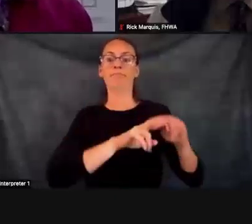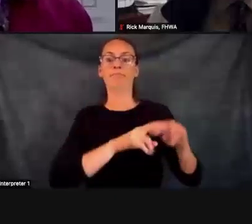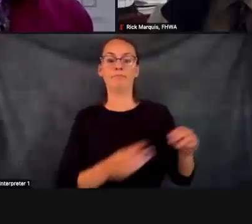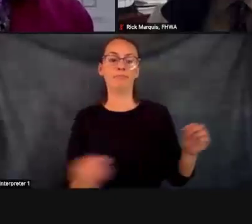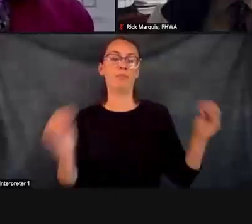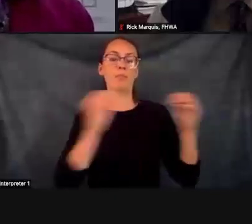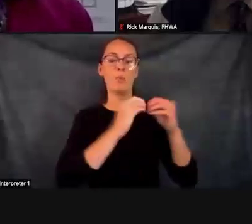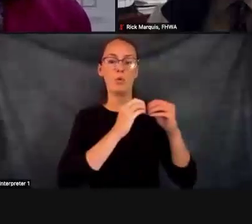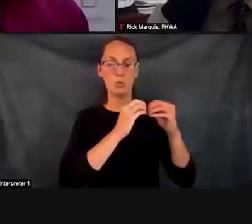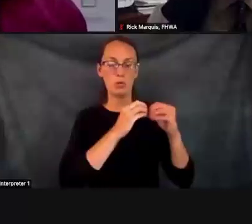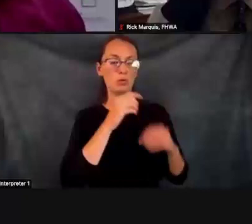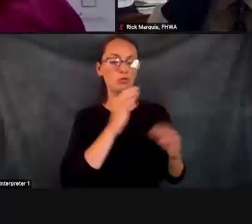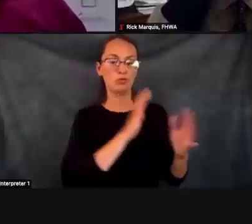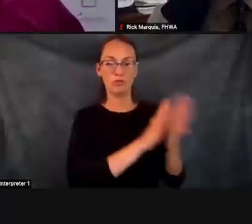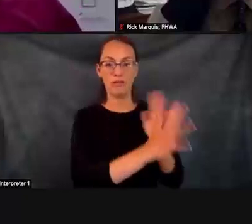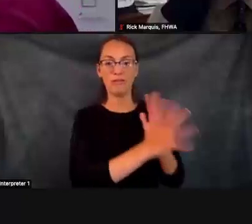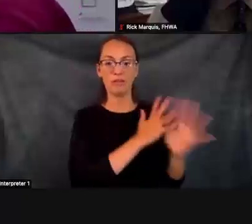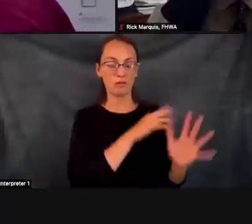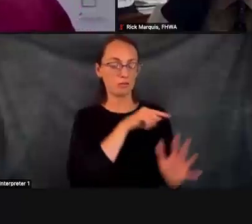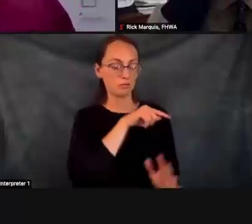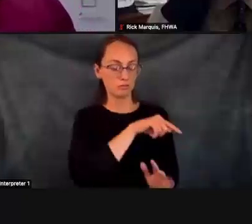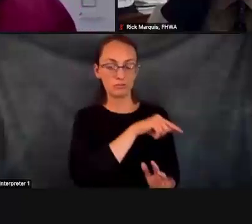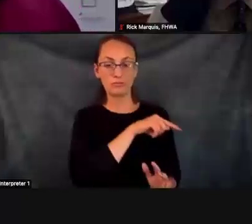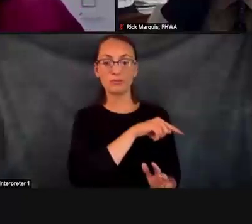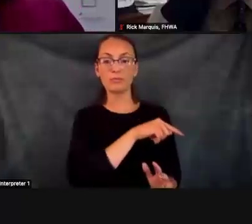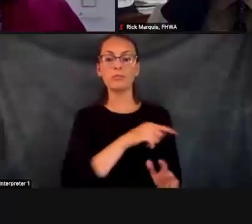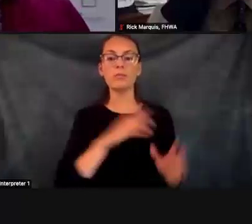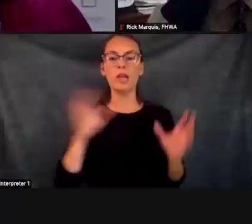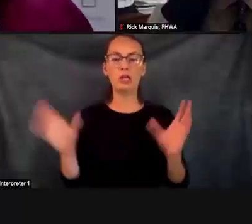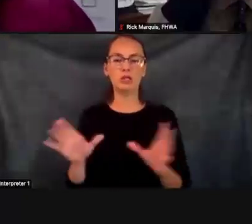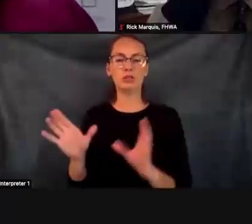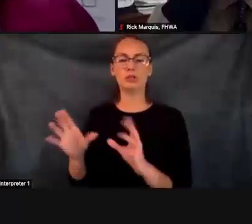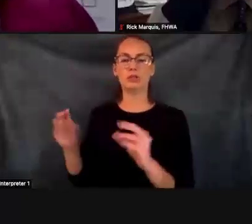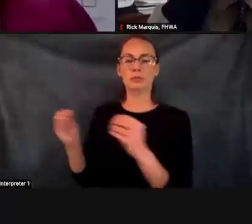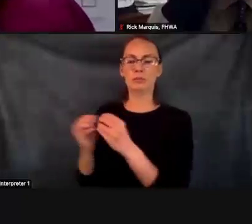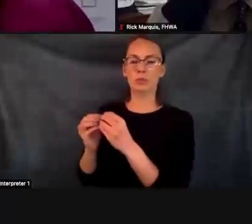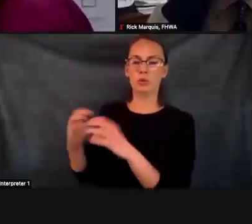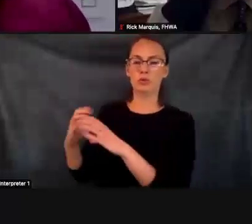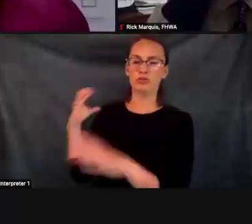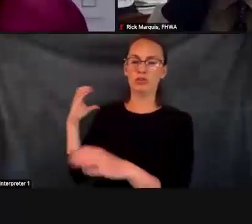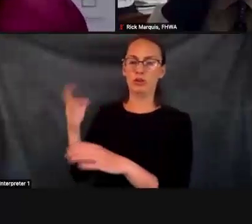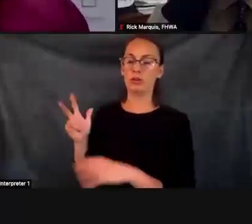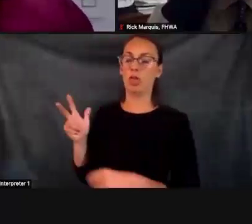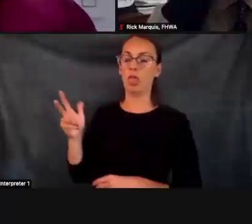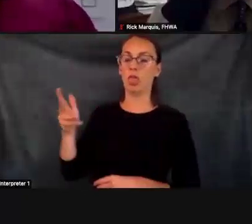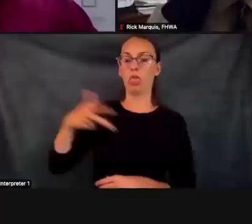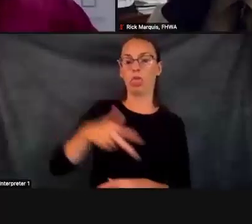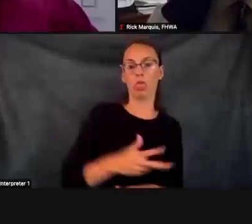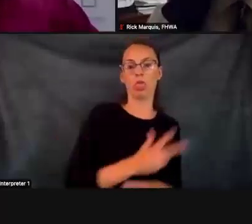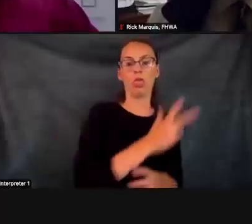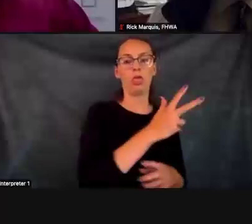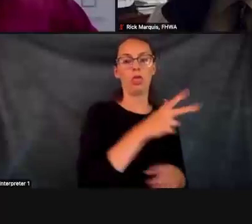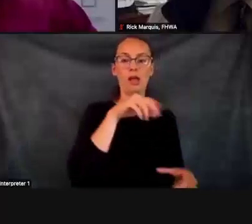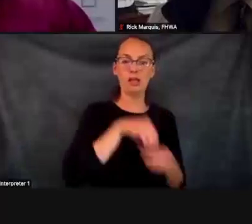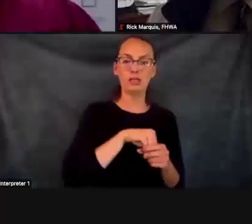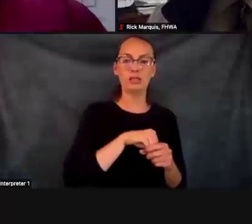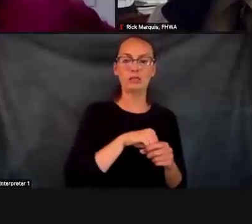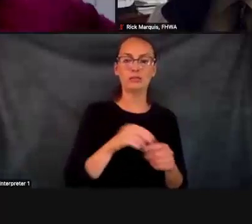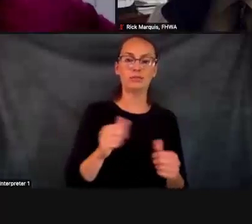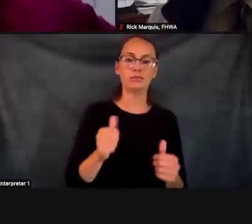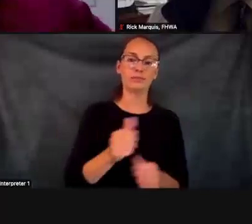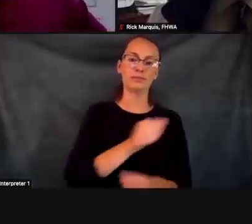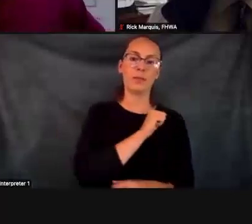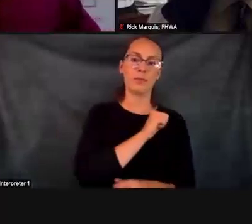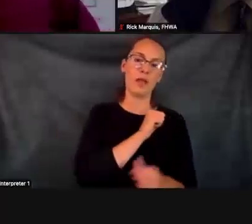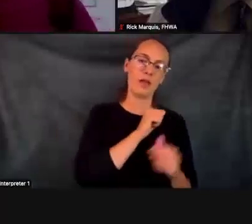va a aumentar de manera significante el tránsito y luego animar a